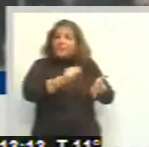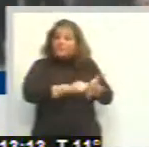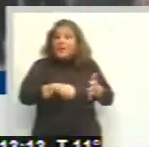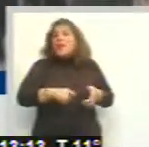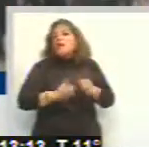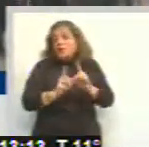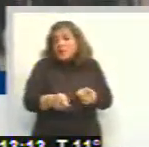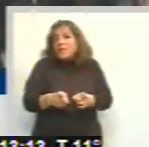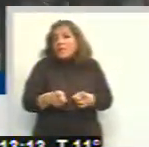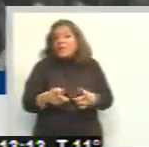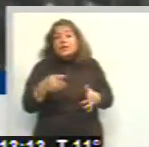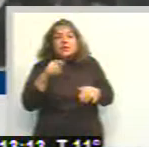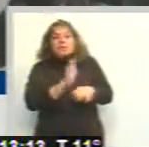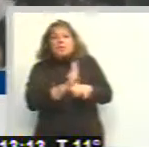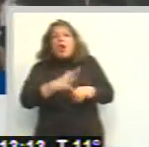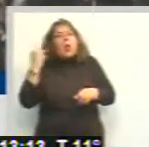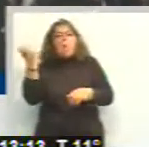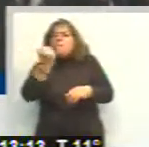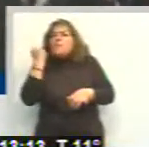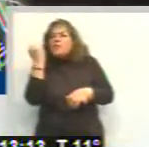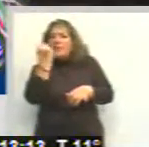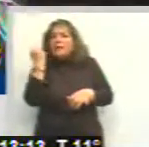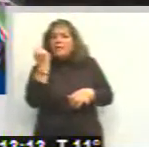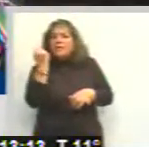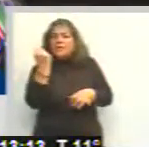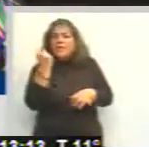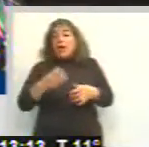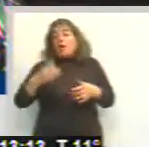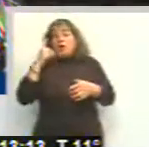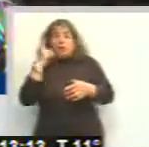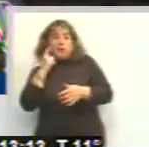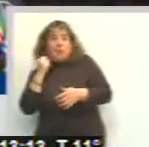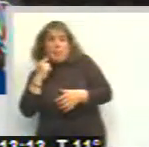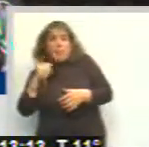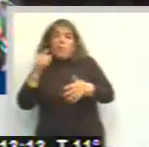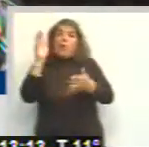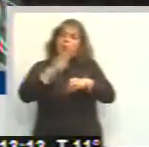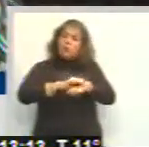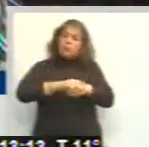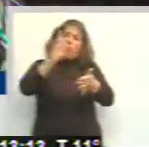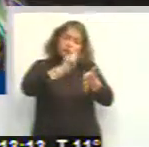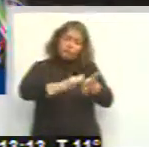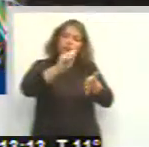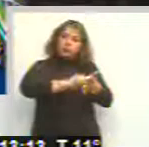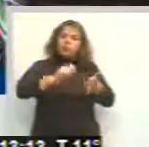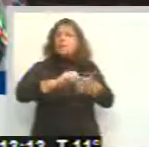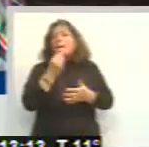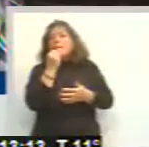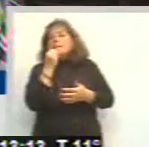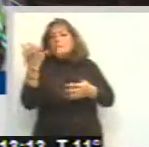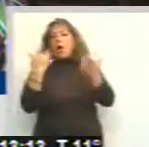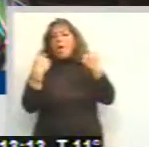la medida de cuán importante es la obra en su repertorio. Digamos que es un compositor mucho más maduro y justamente es una de sus mejores obras